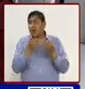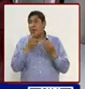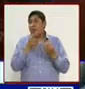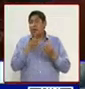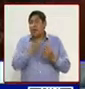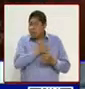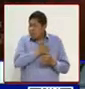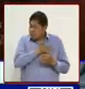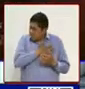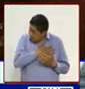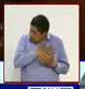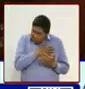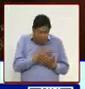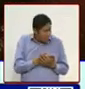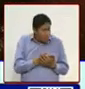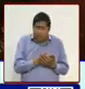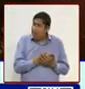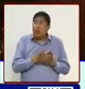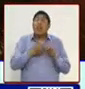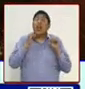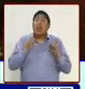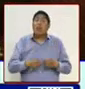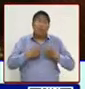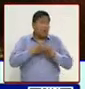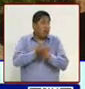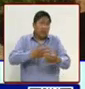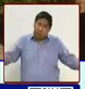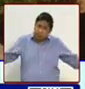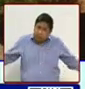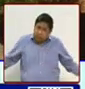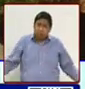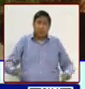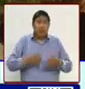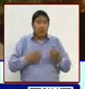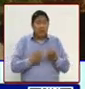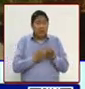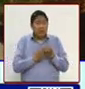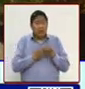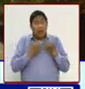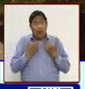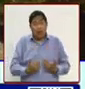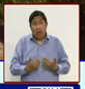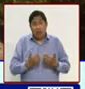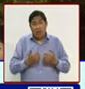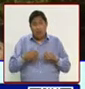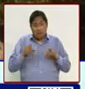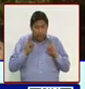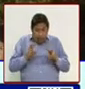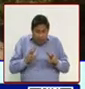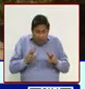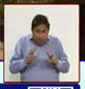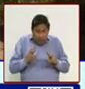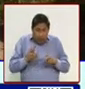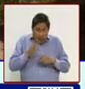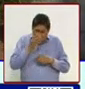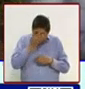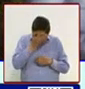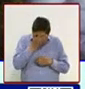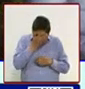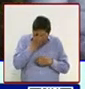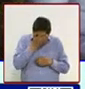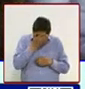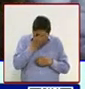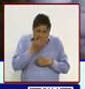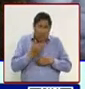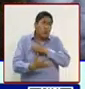aquellos corazones de oro que podían cooperar a este alma bendita en este momento que estamos nosotros velando de